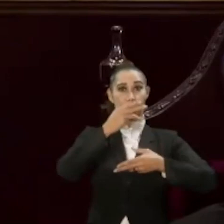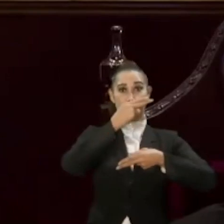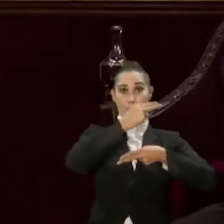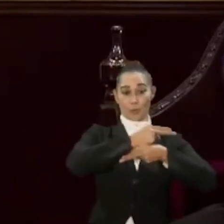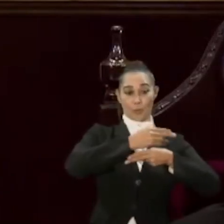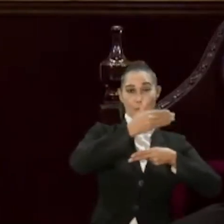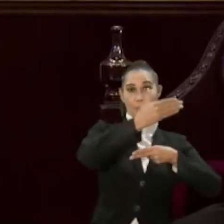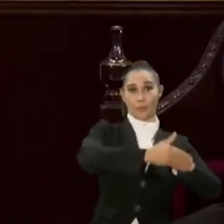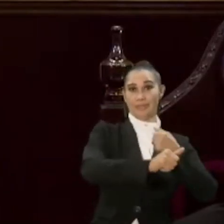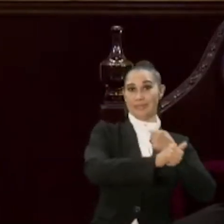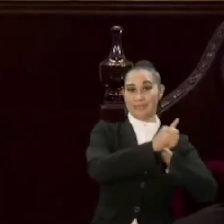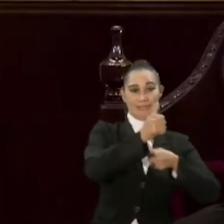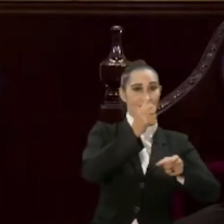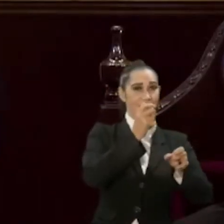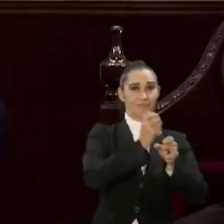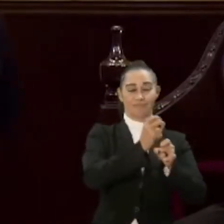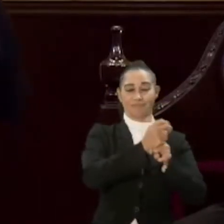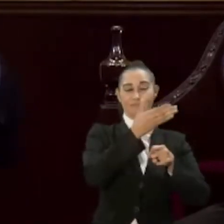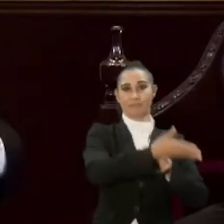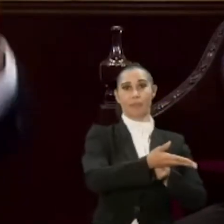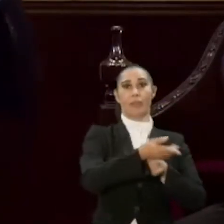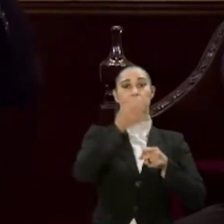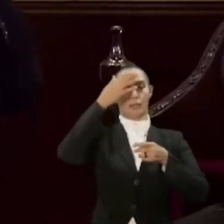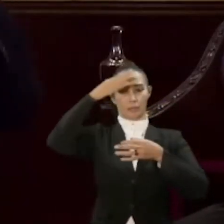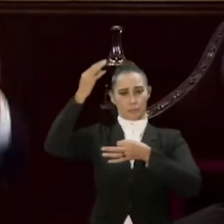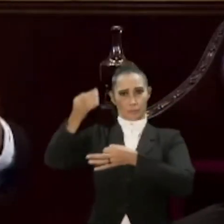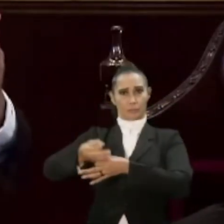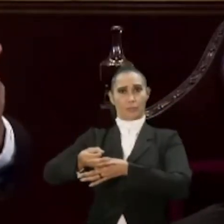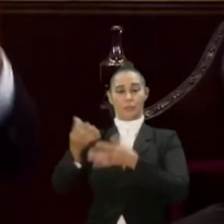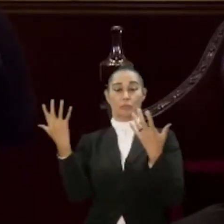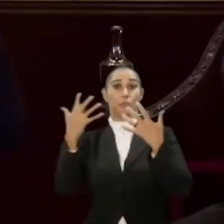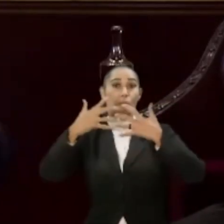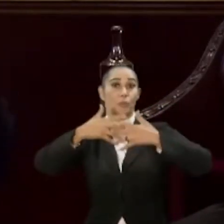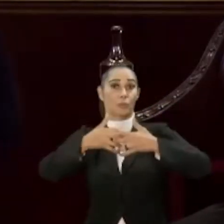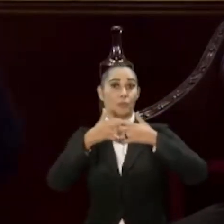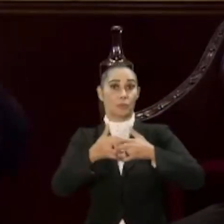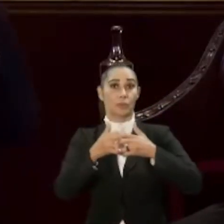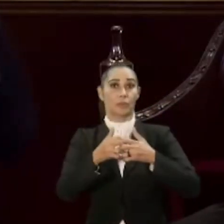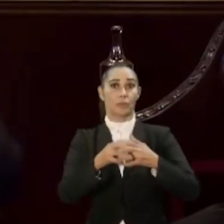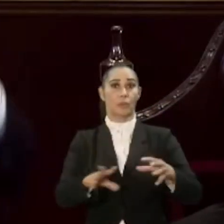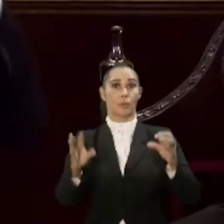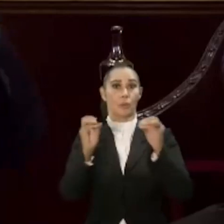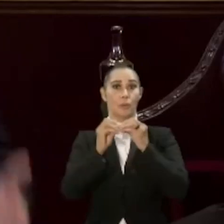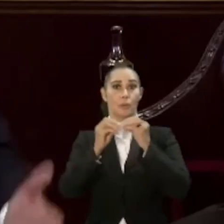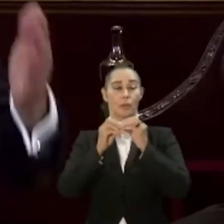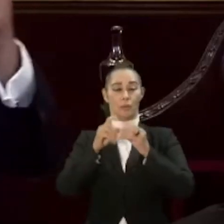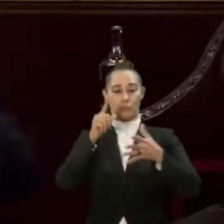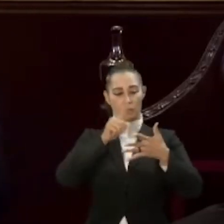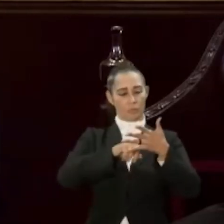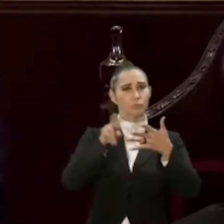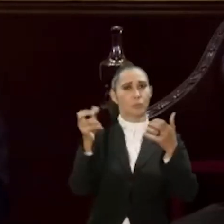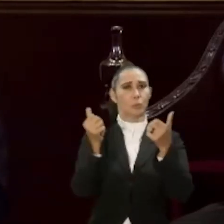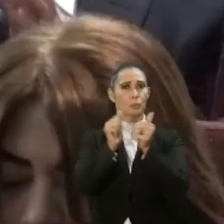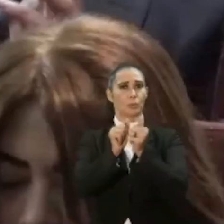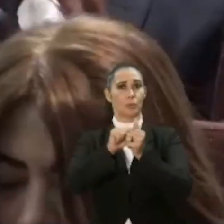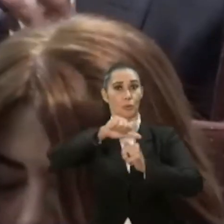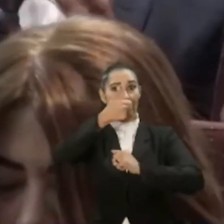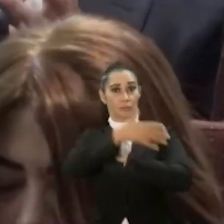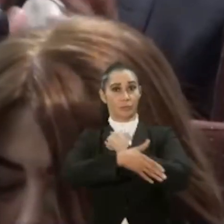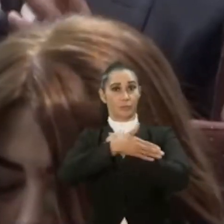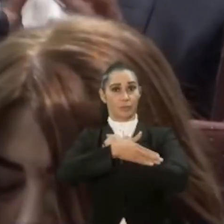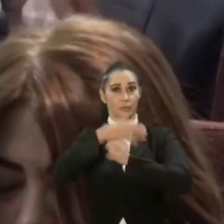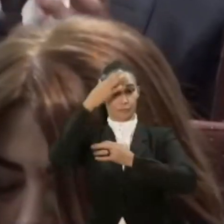y sus crisis, debe tener una posición unificada o del más amplio consenso nacional.